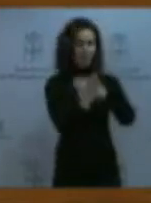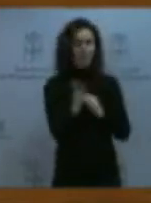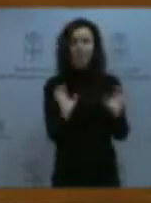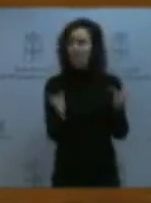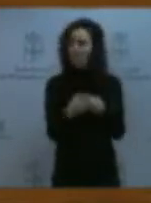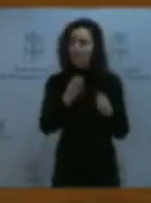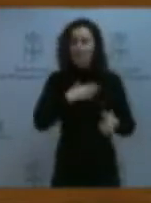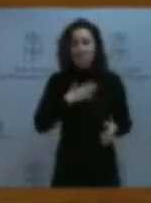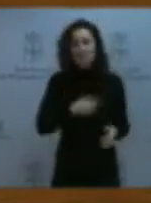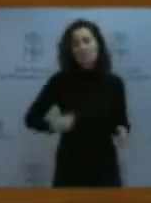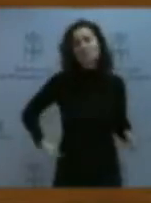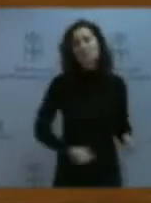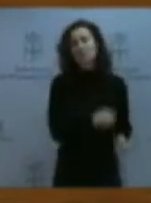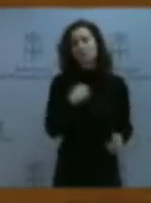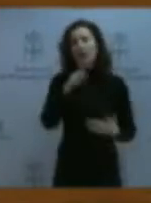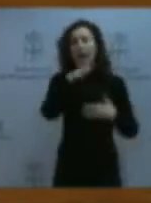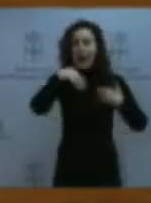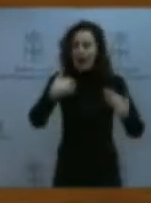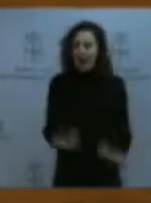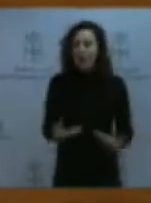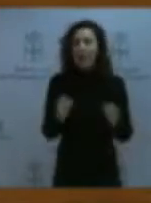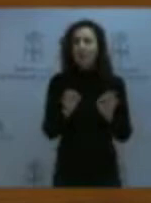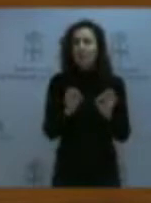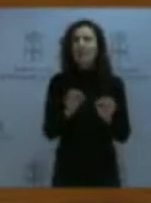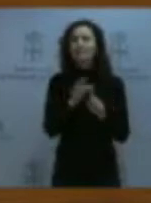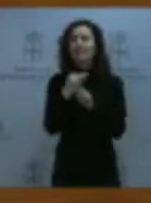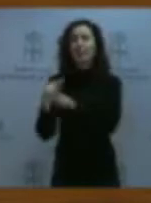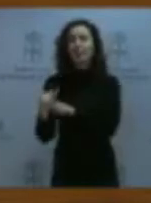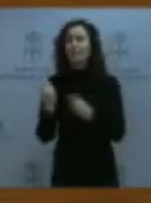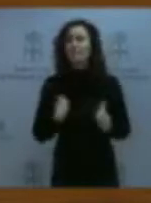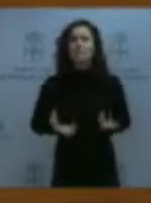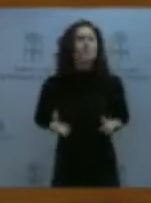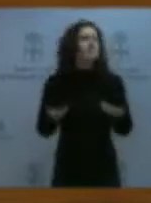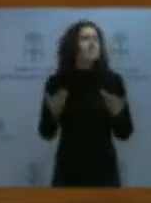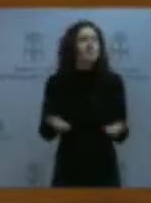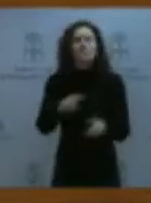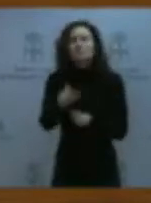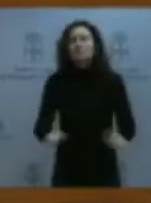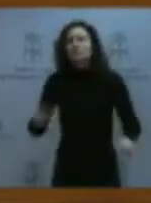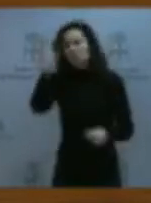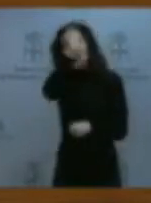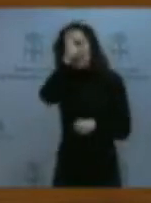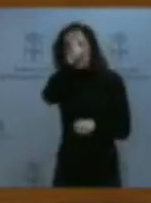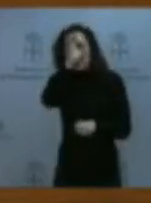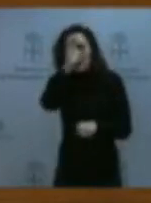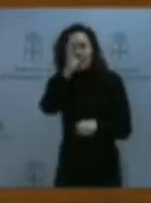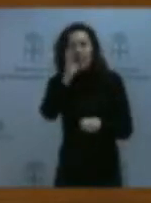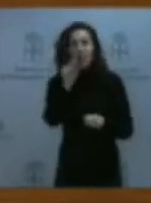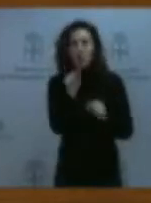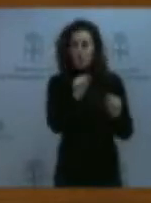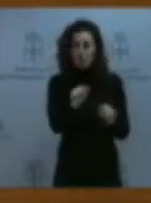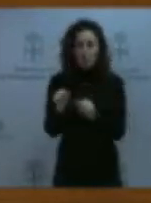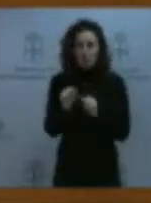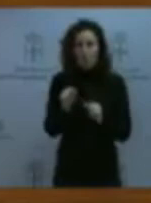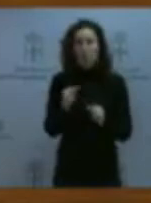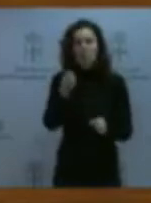como muchos otros, se pone a disposición de las autoridades científicas, que son quienes saben, en este caso, como muchos otros, cómo se